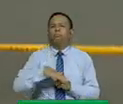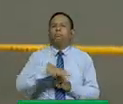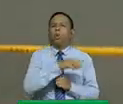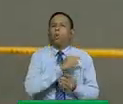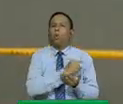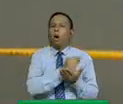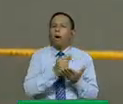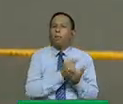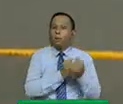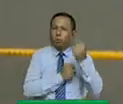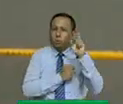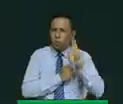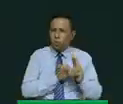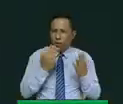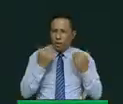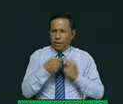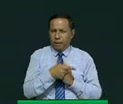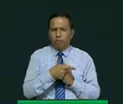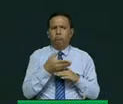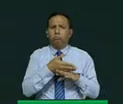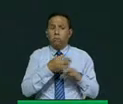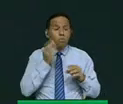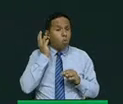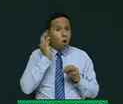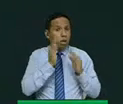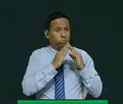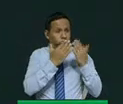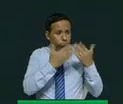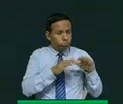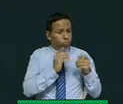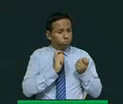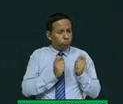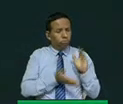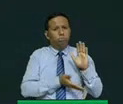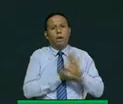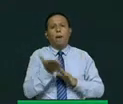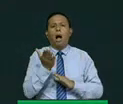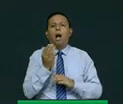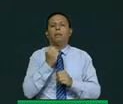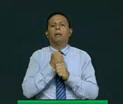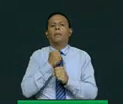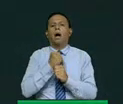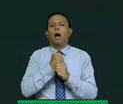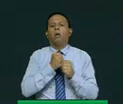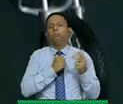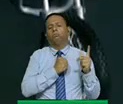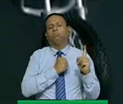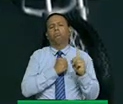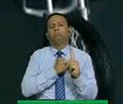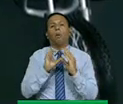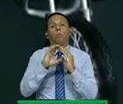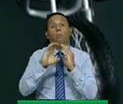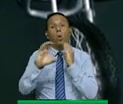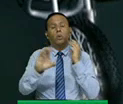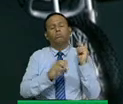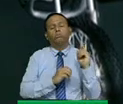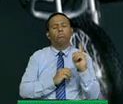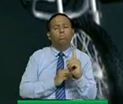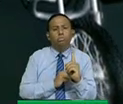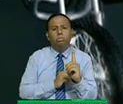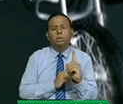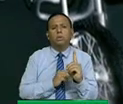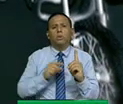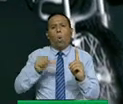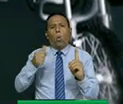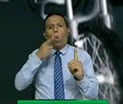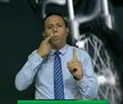al sur de Guayaquil, justo cuando la fémina se dirigía a coger un transporte para dirigirse a su trabajo, cuando fue interceptada por 2 sujetos